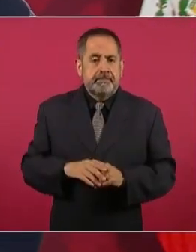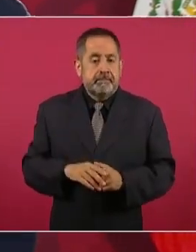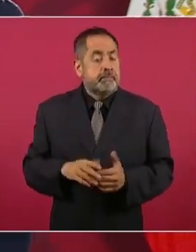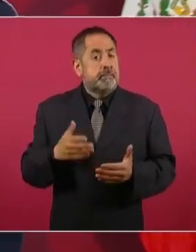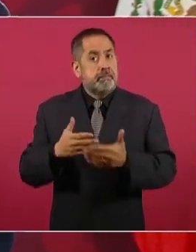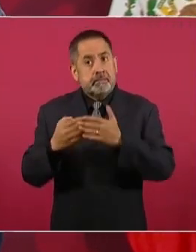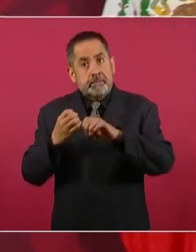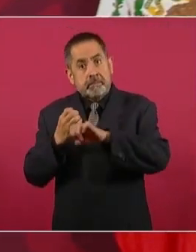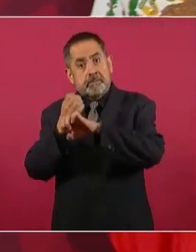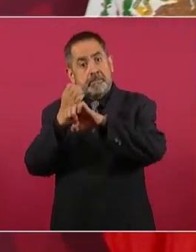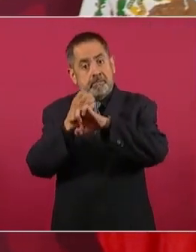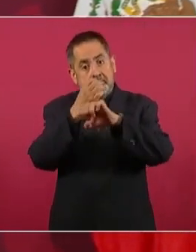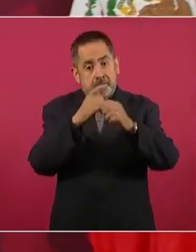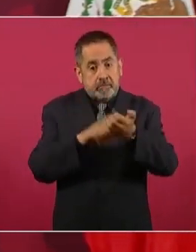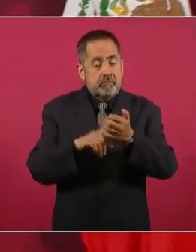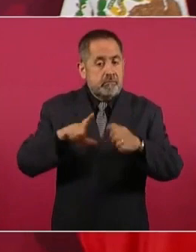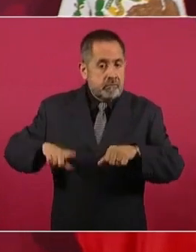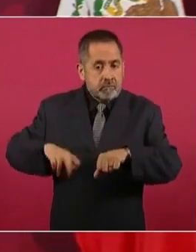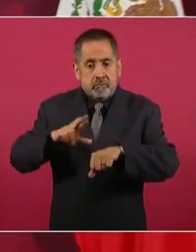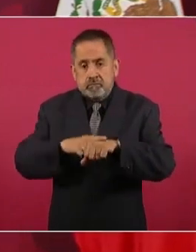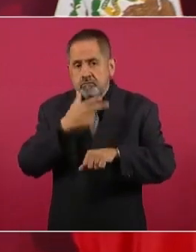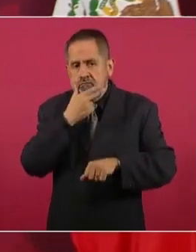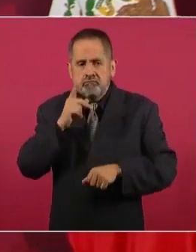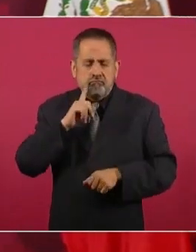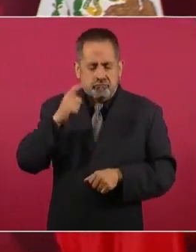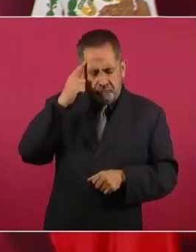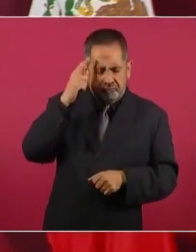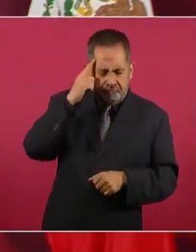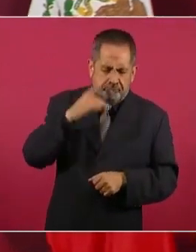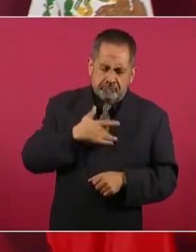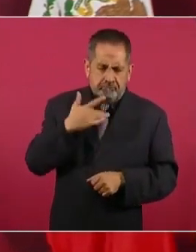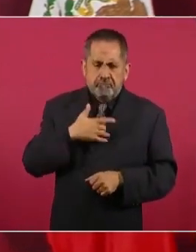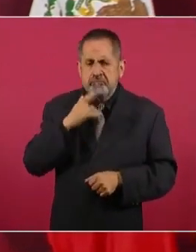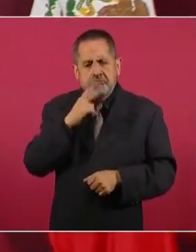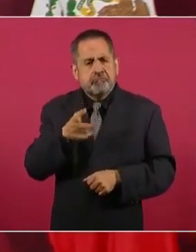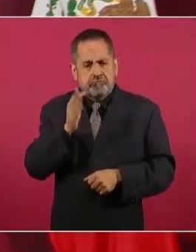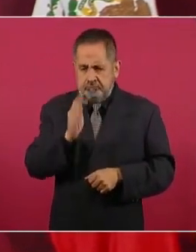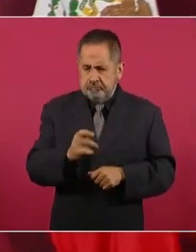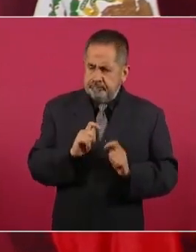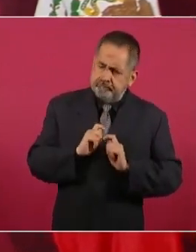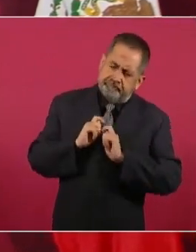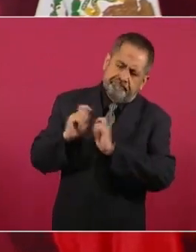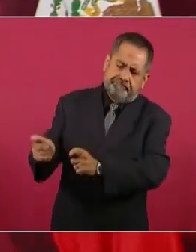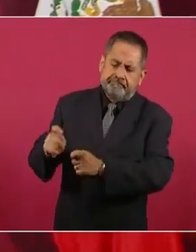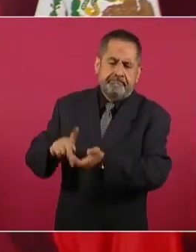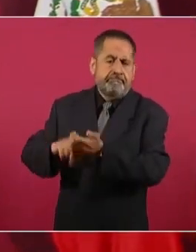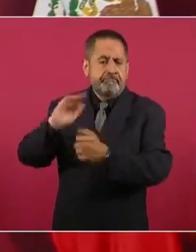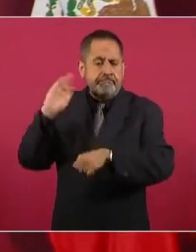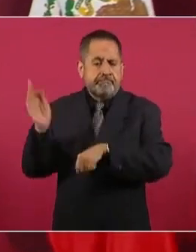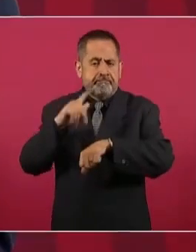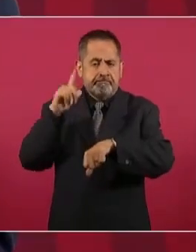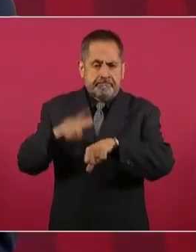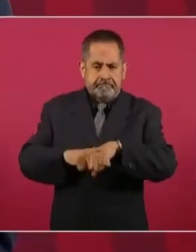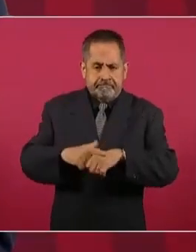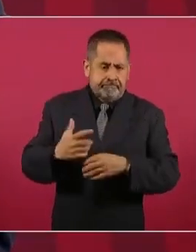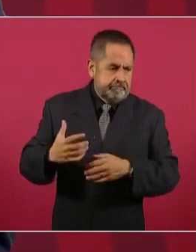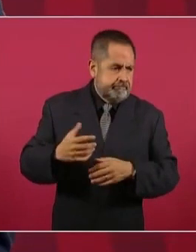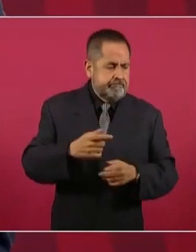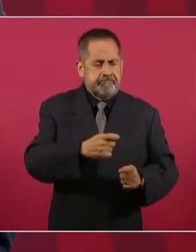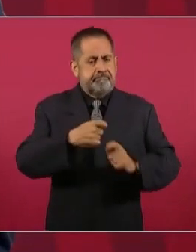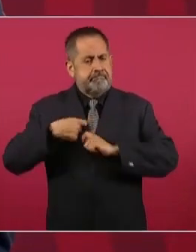además gobernadores, mujeres y hombres conscientes, están aceptando la